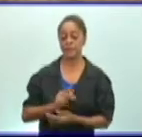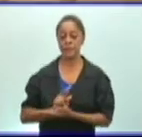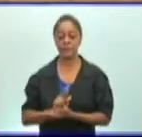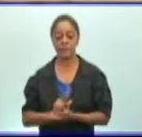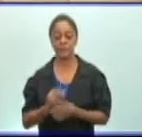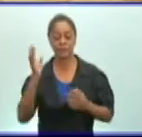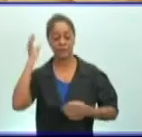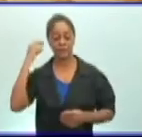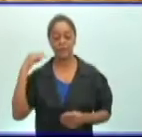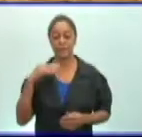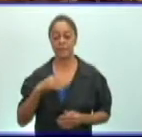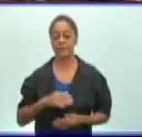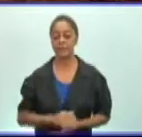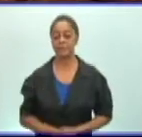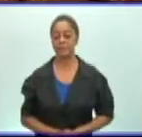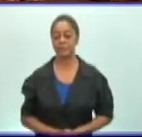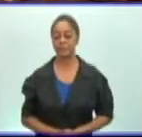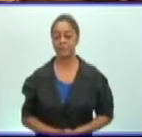Grecia.